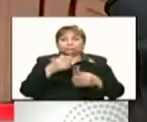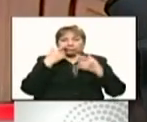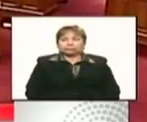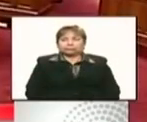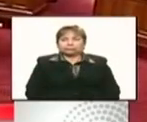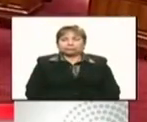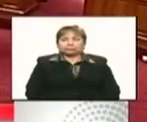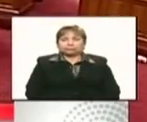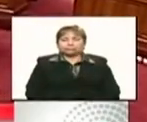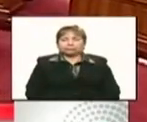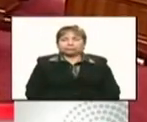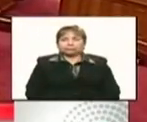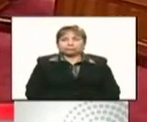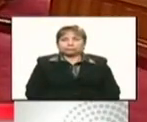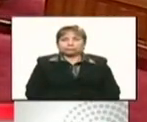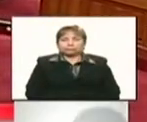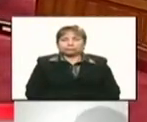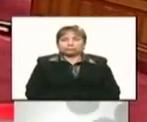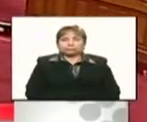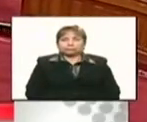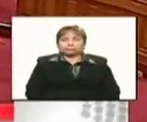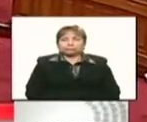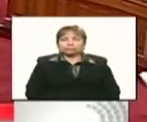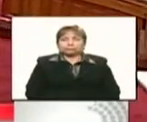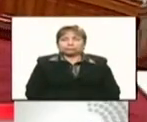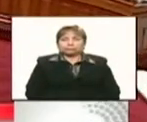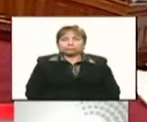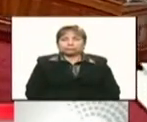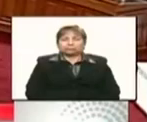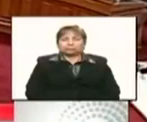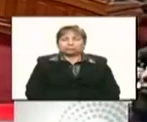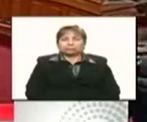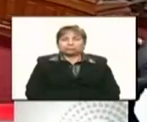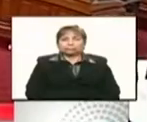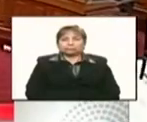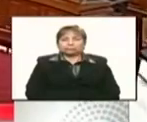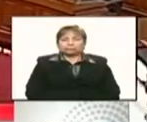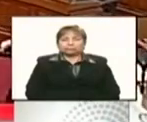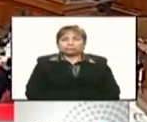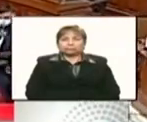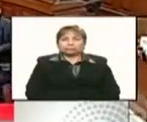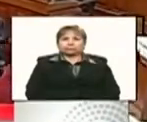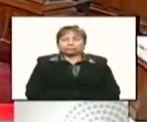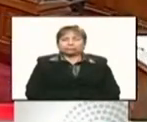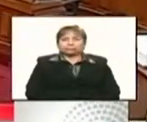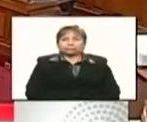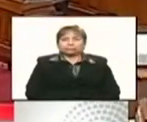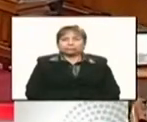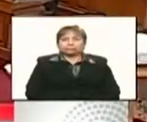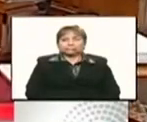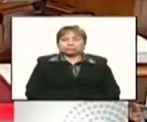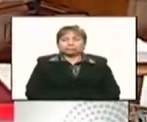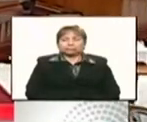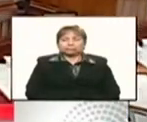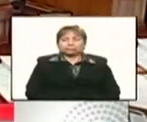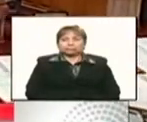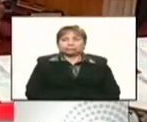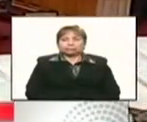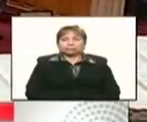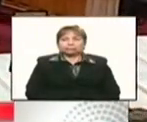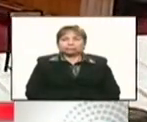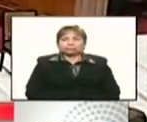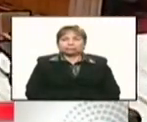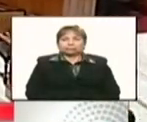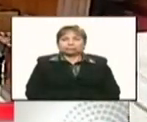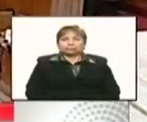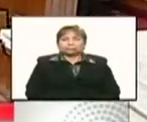con toda claridad que cuál es el sistema que hay que seguirse para reformarla. Pues no se puede sacar firmas